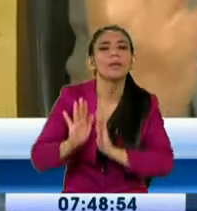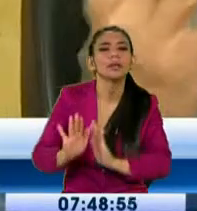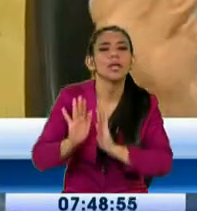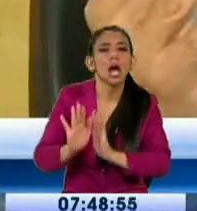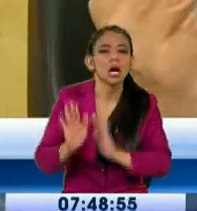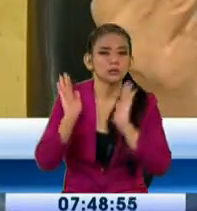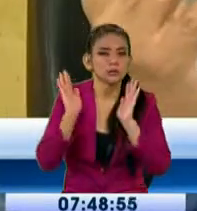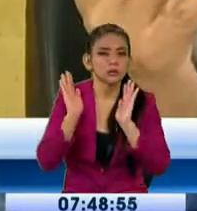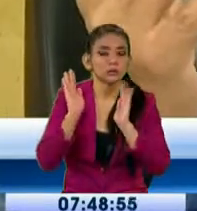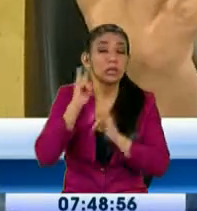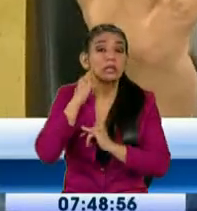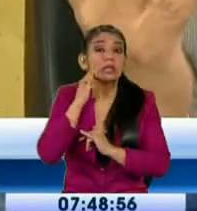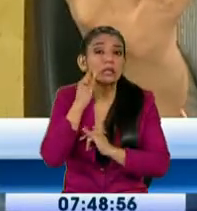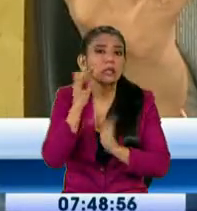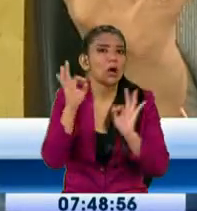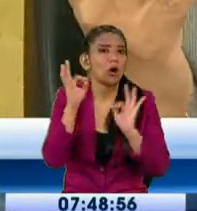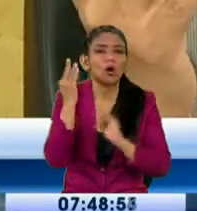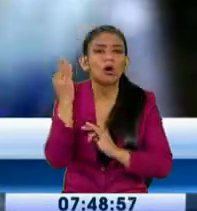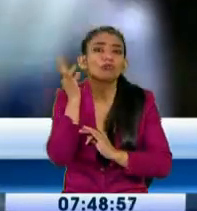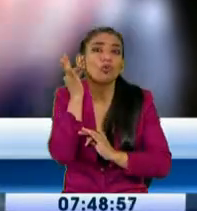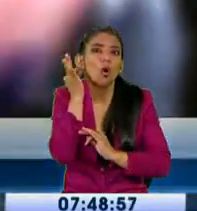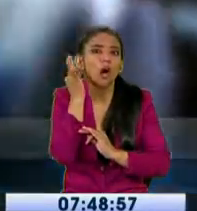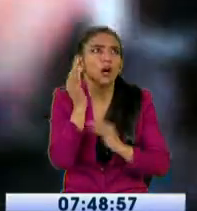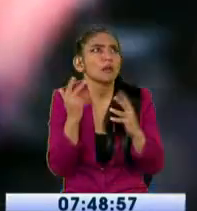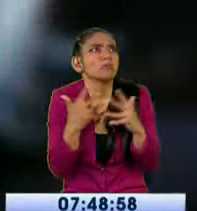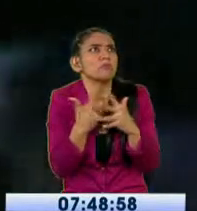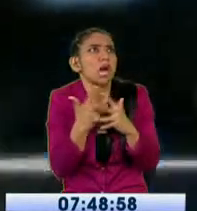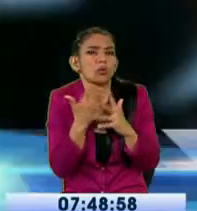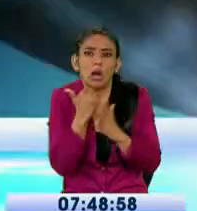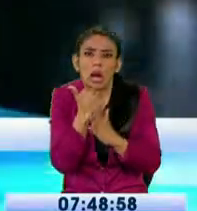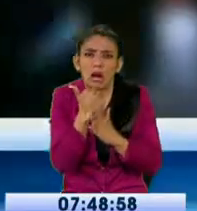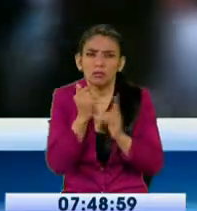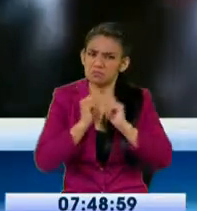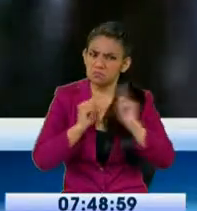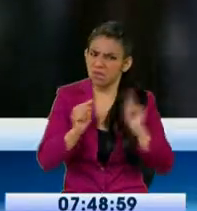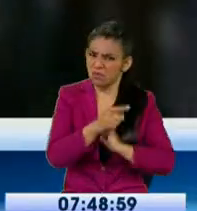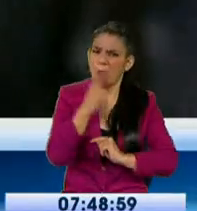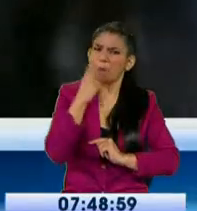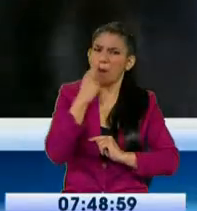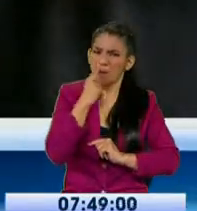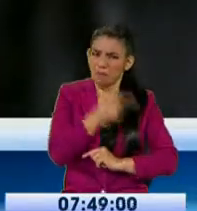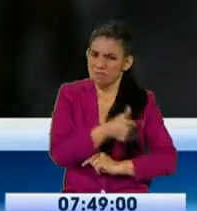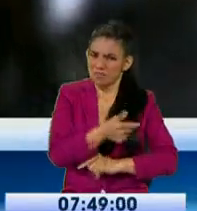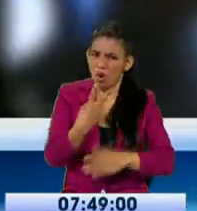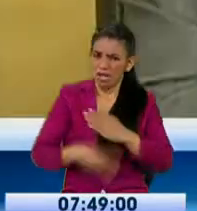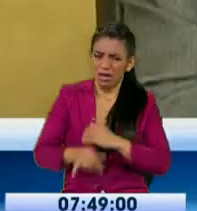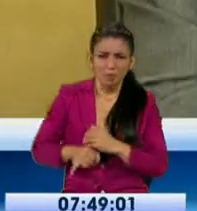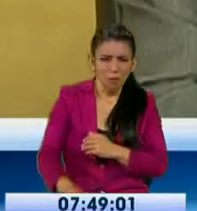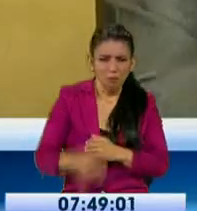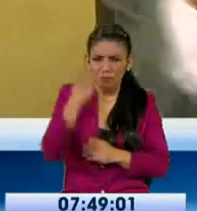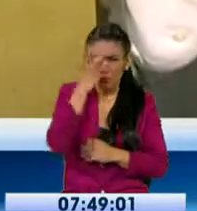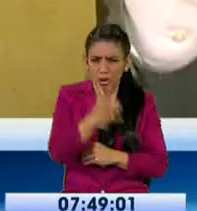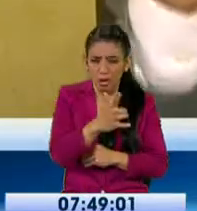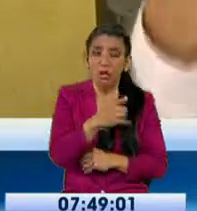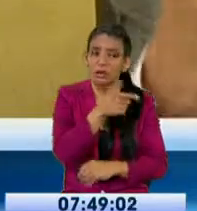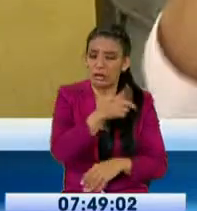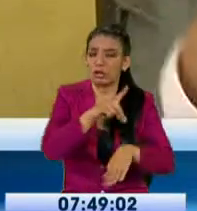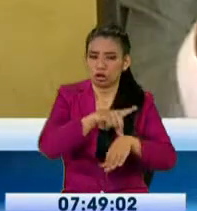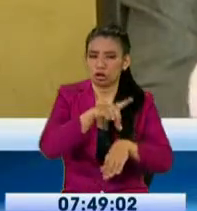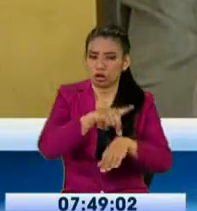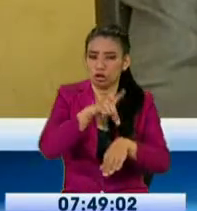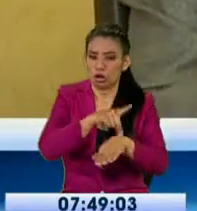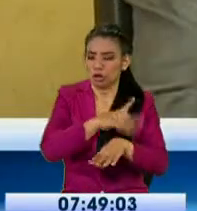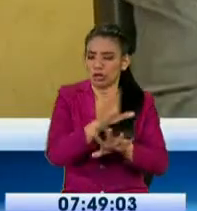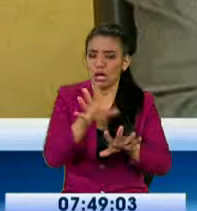que simplemente han ido aumentando. ¿Pero por qué un padre se convertiría en el violador de su hija? Según la experiencia del doctor